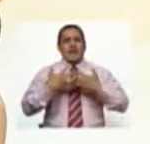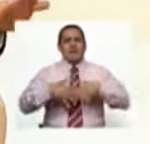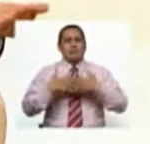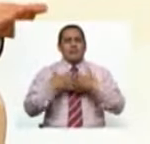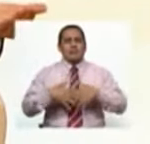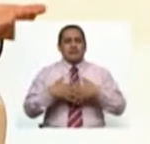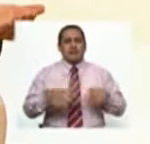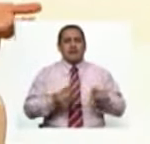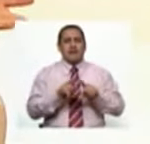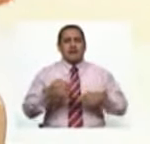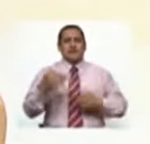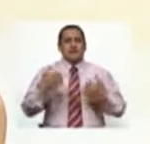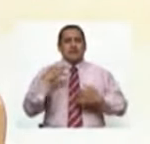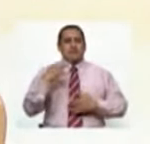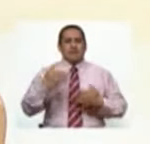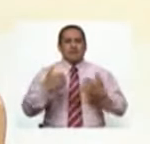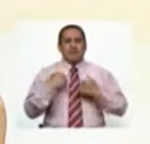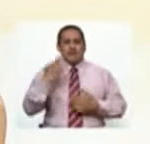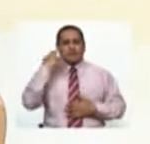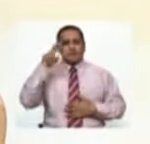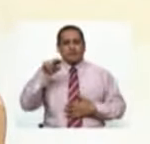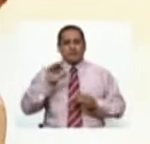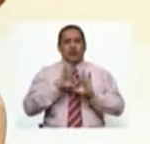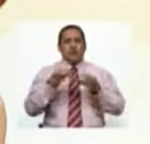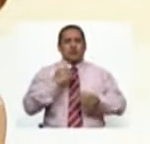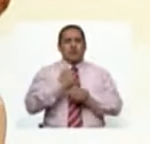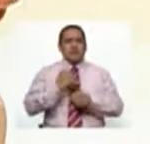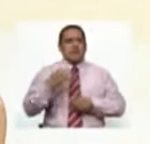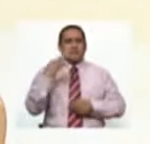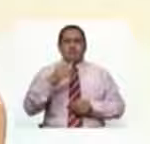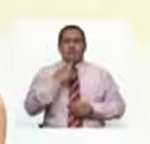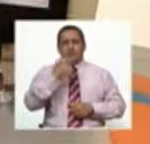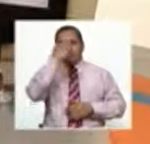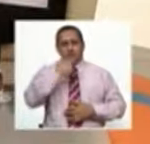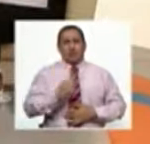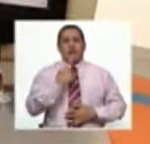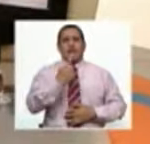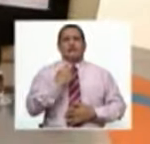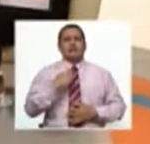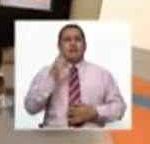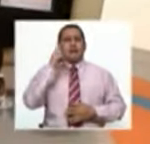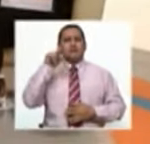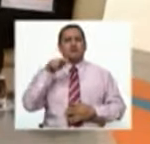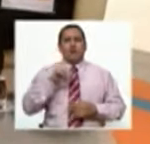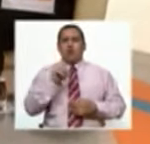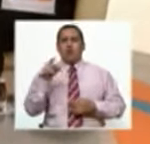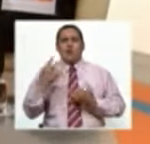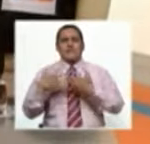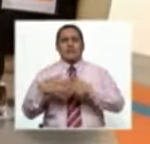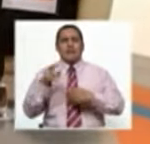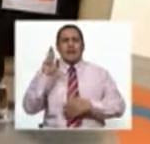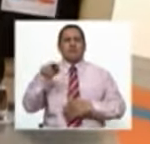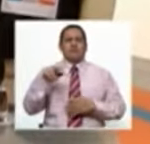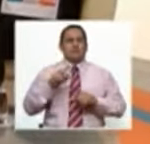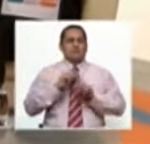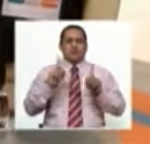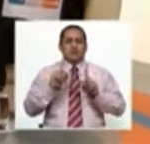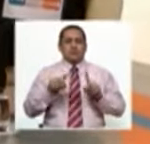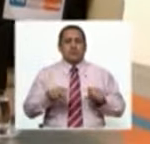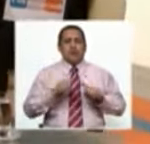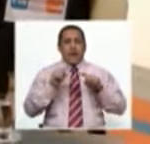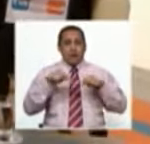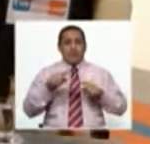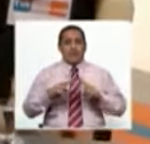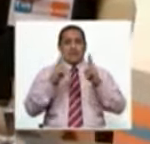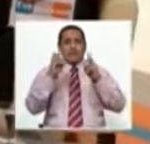la empresa va a tener siempre la razón o porque uno sea el trabajador la va a tener siempre. En realidad depende del caso concreto. Ahora, en este